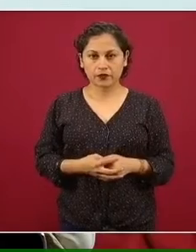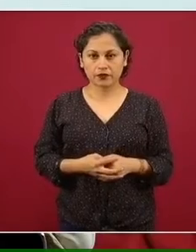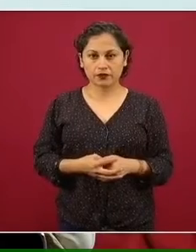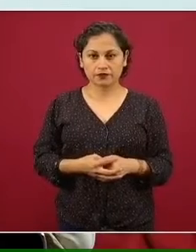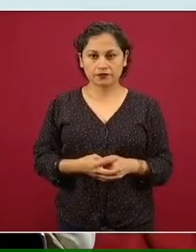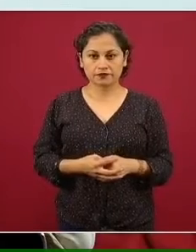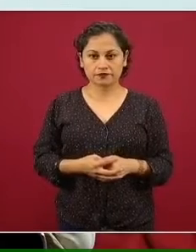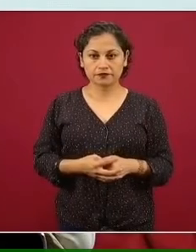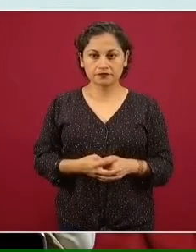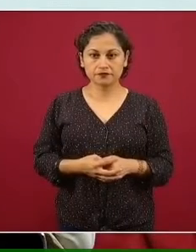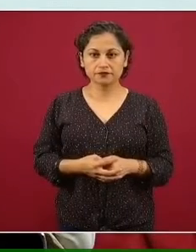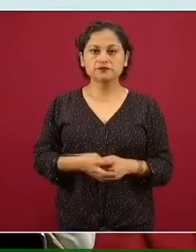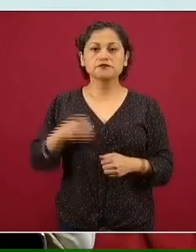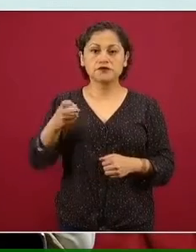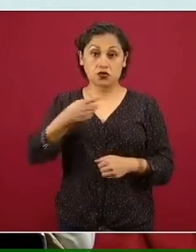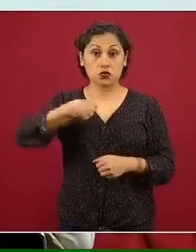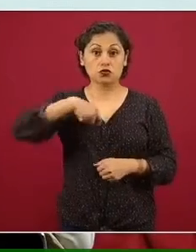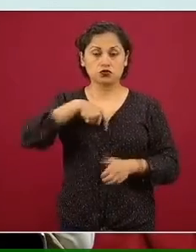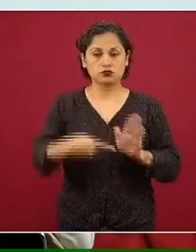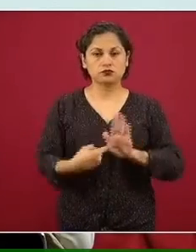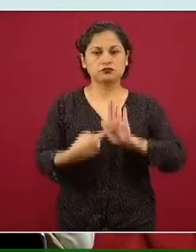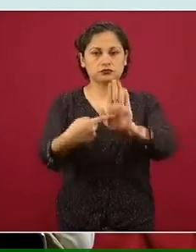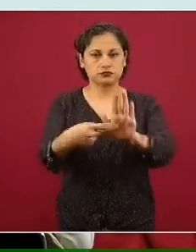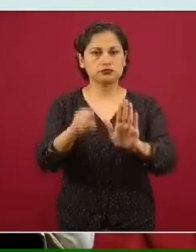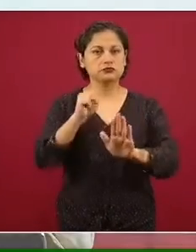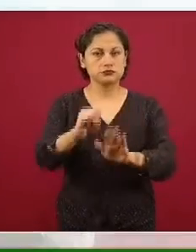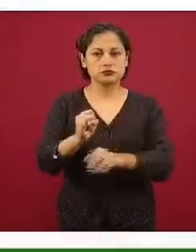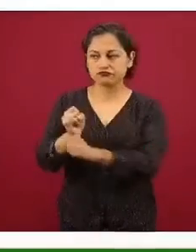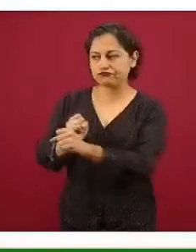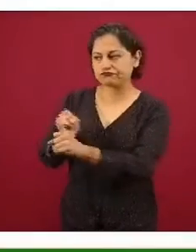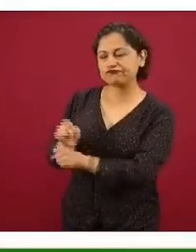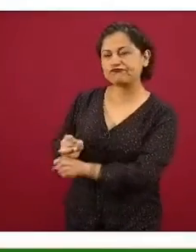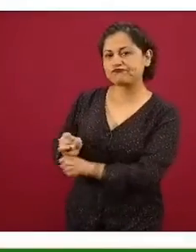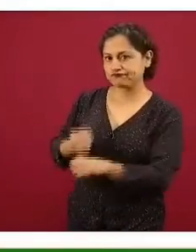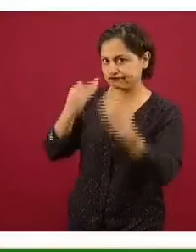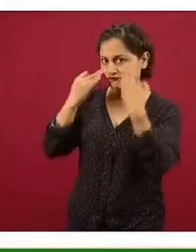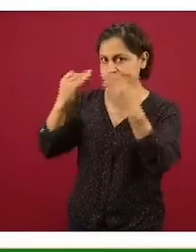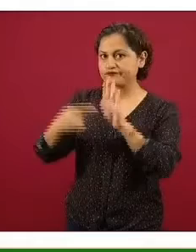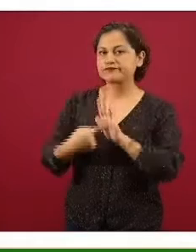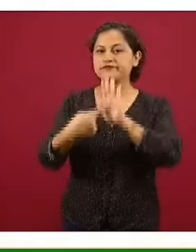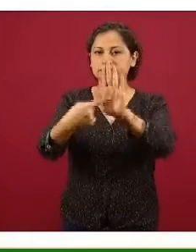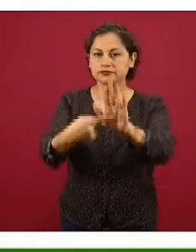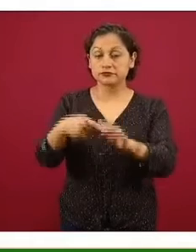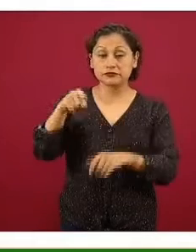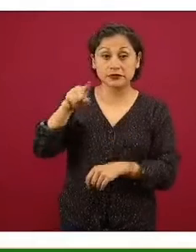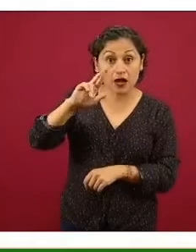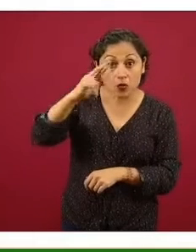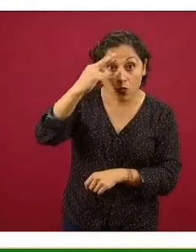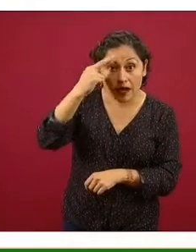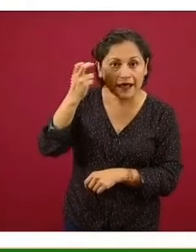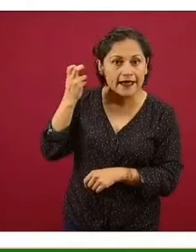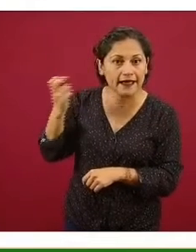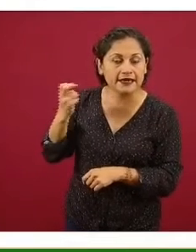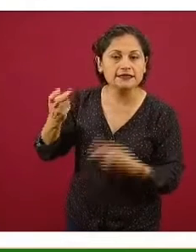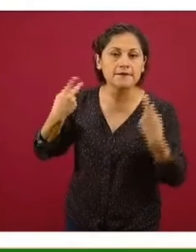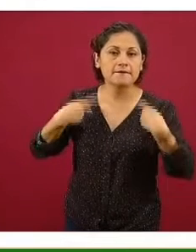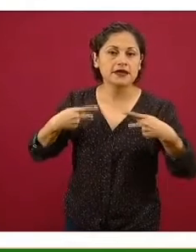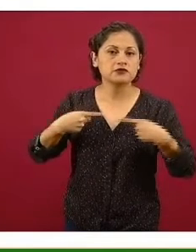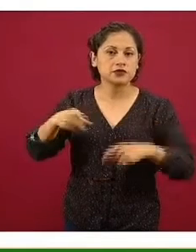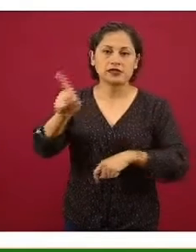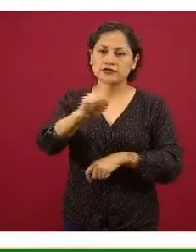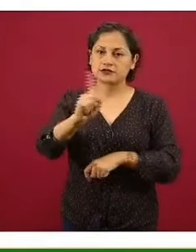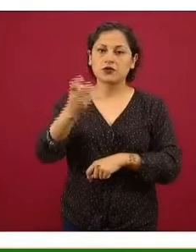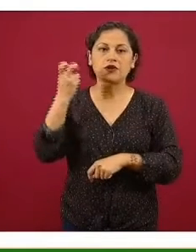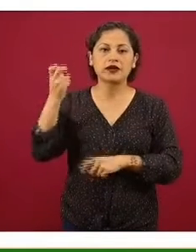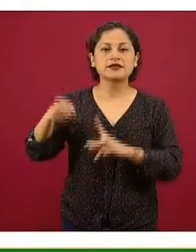mucha evidencia y con gran diferencia. Recordemos que aquí estamos viendo no número de casos, ahora estamos viendo tasa de incidencia por